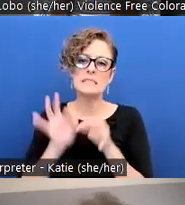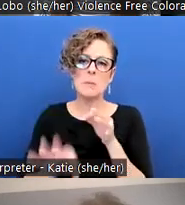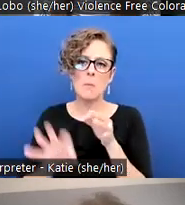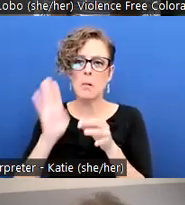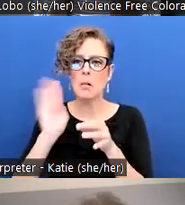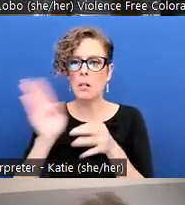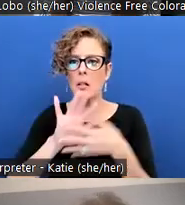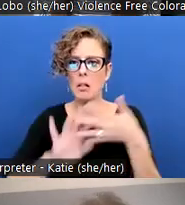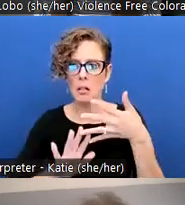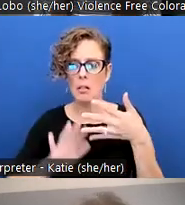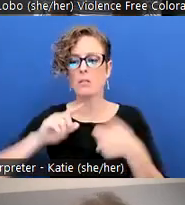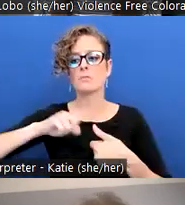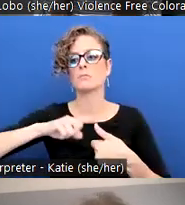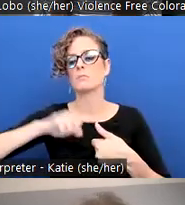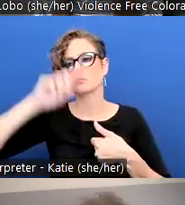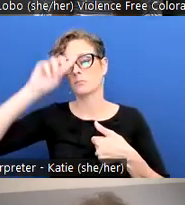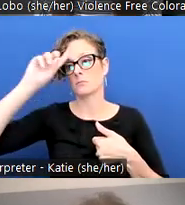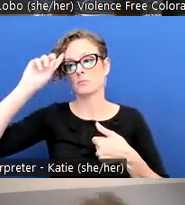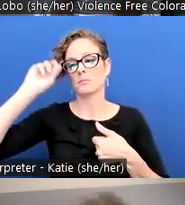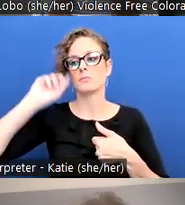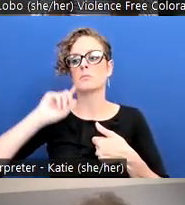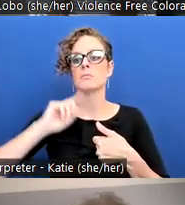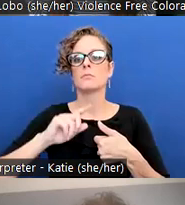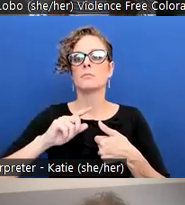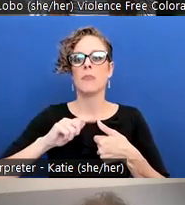tienen que ver con cosas bastante sencillas,